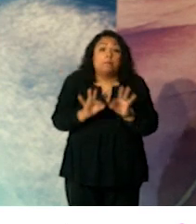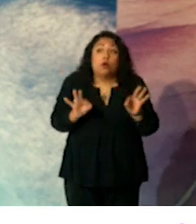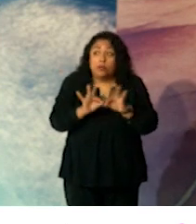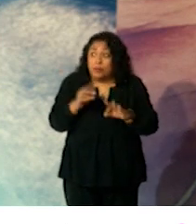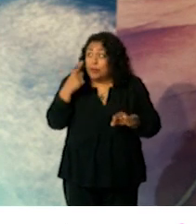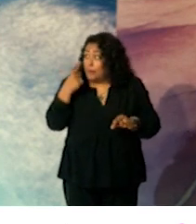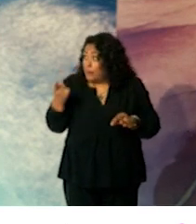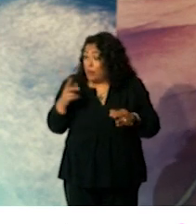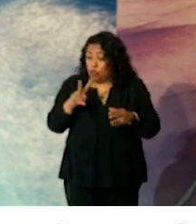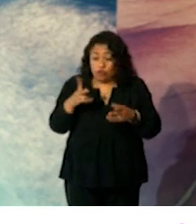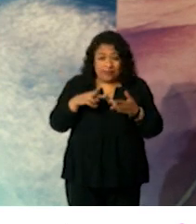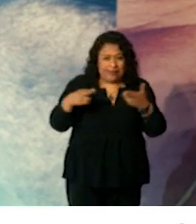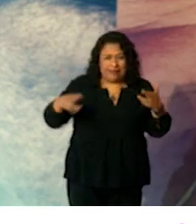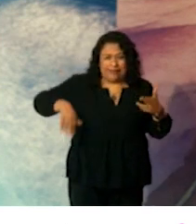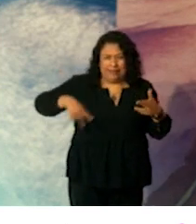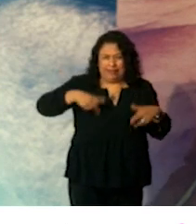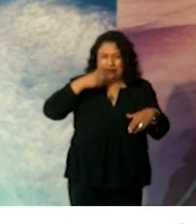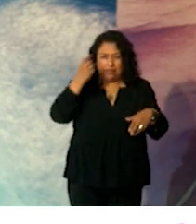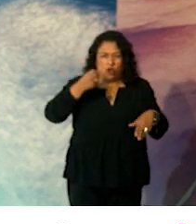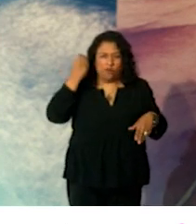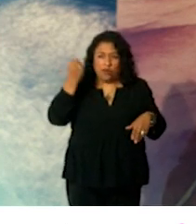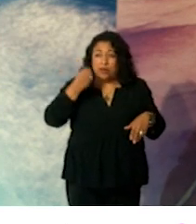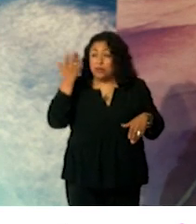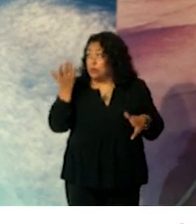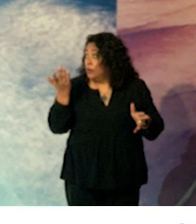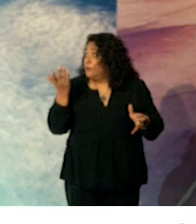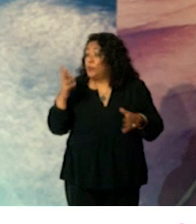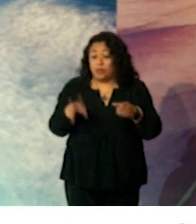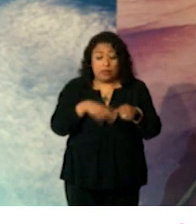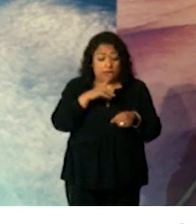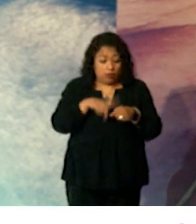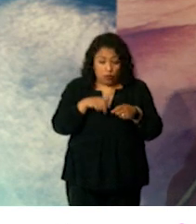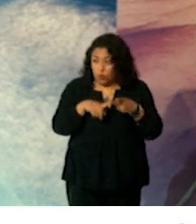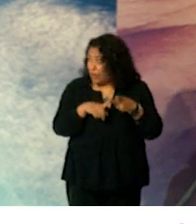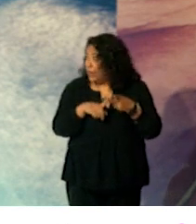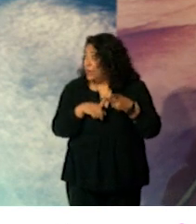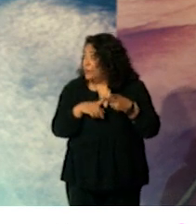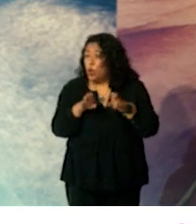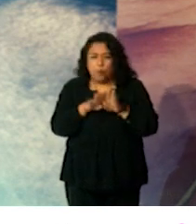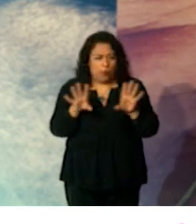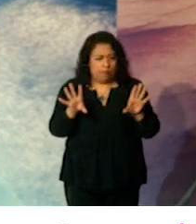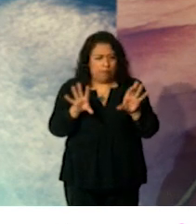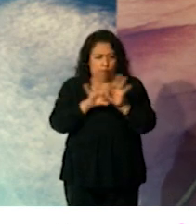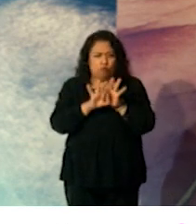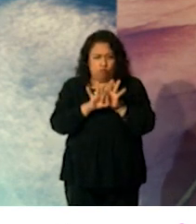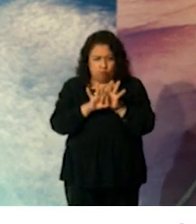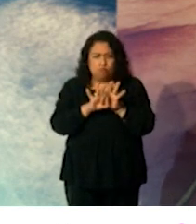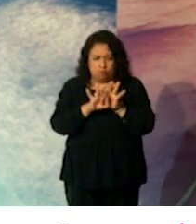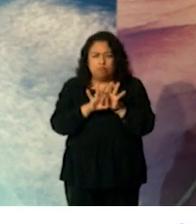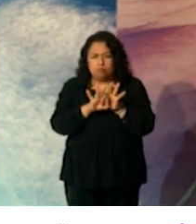esta interrelación, que creo que lo había mencionado en la anterior conferencia, en donde es naturaleza con la humanidad y cómo poder